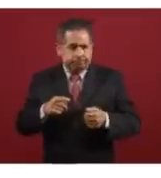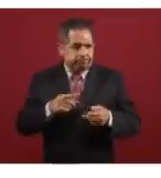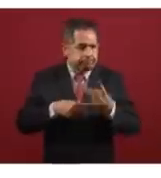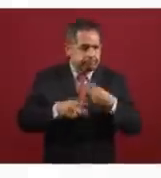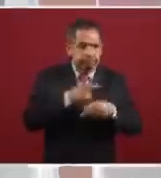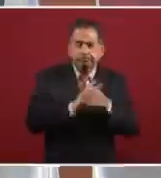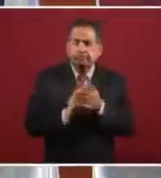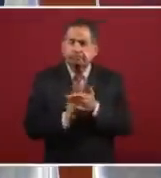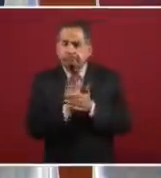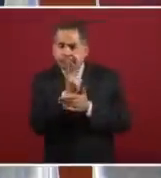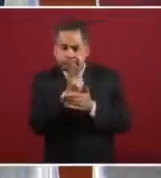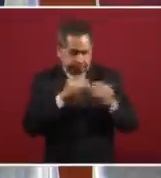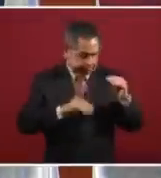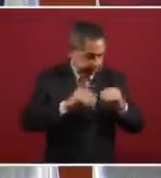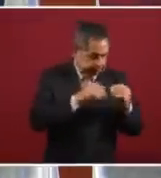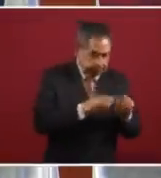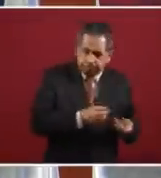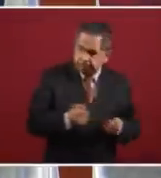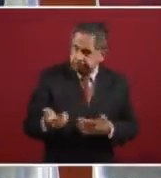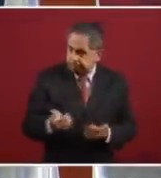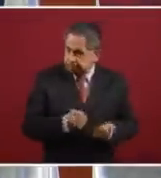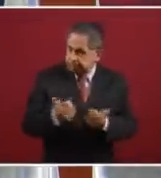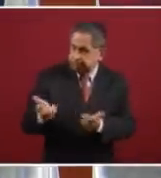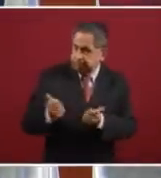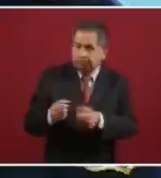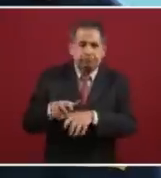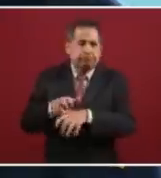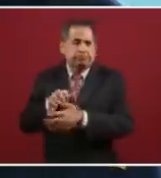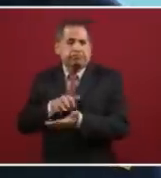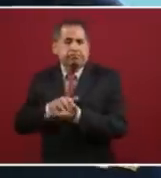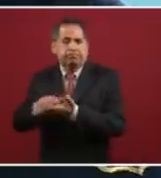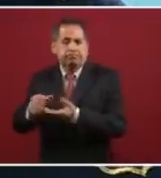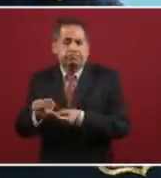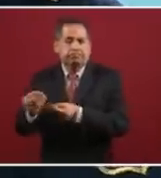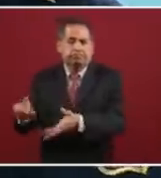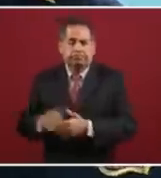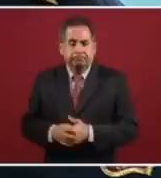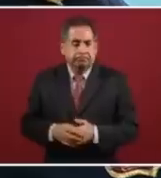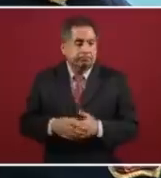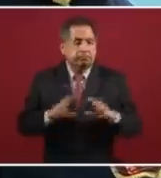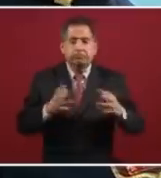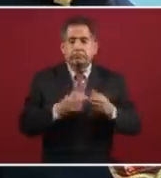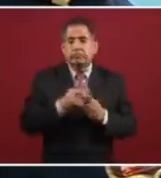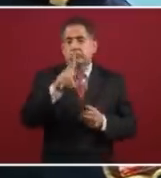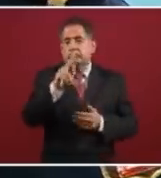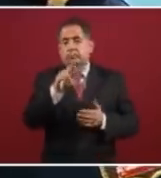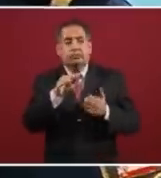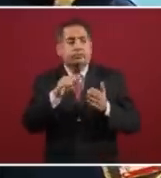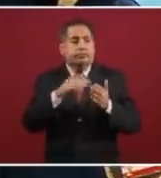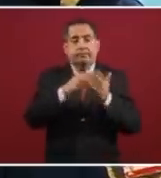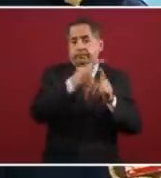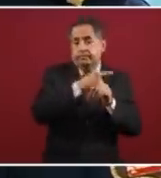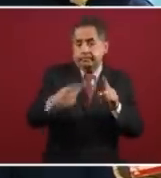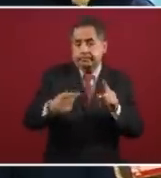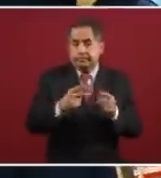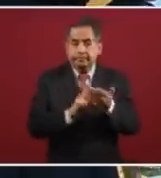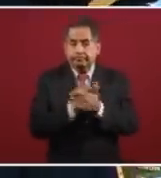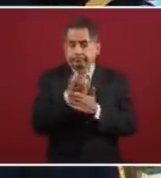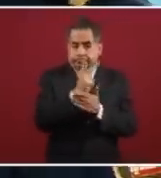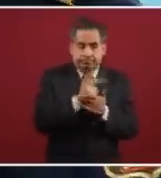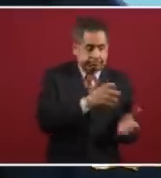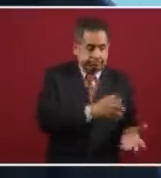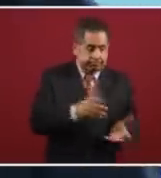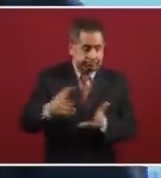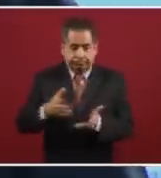se requiere para este programa. Hay una fase, la primera fase, con 80 millones y medio de plantas en 8